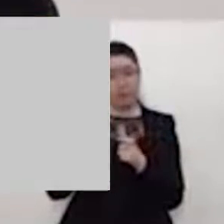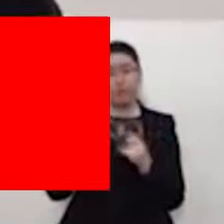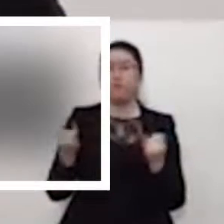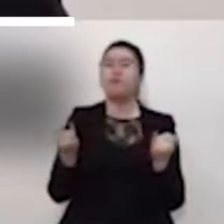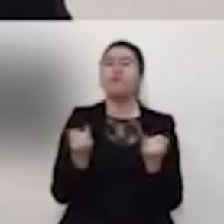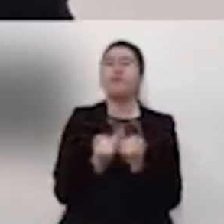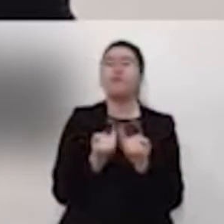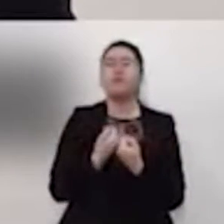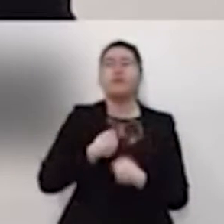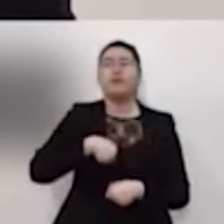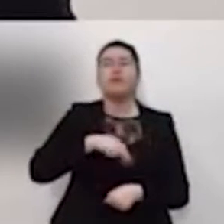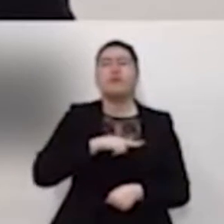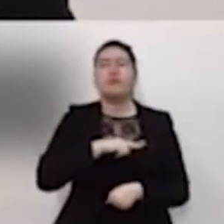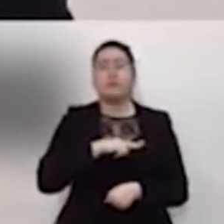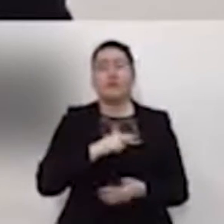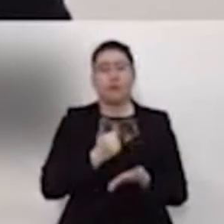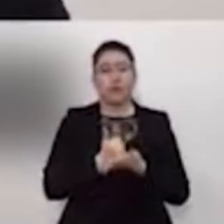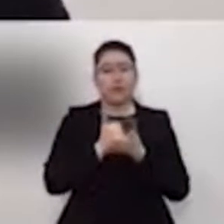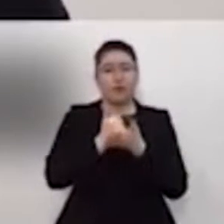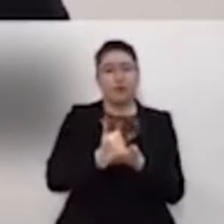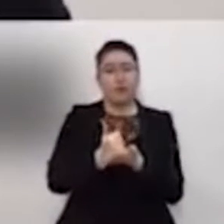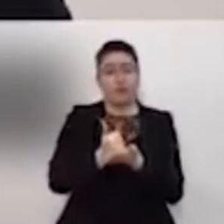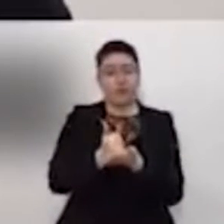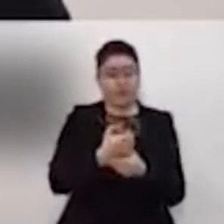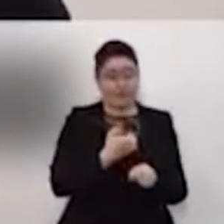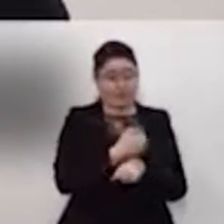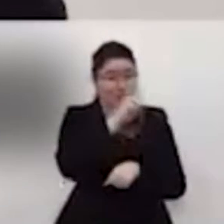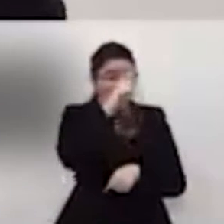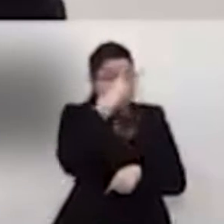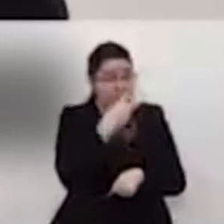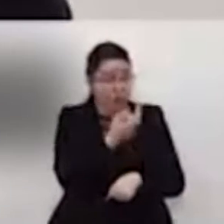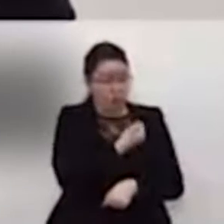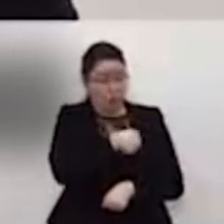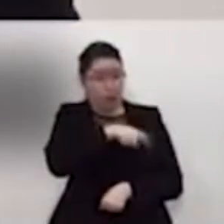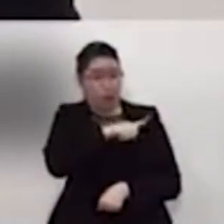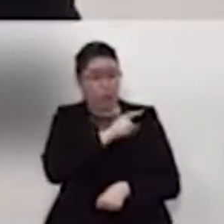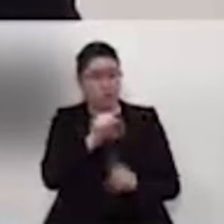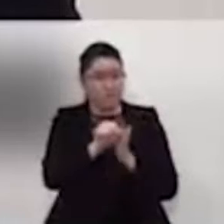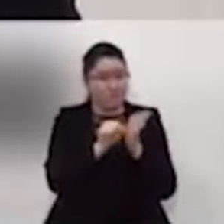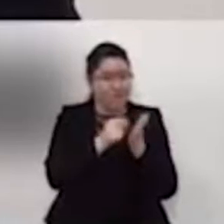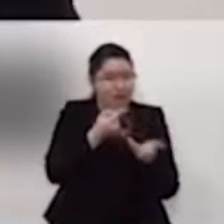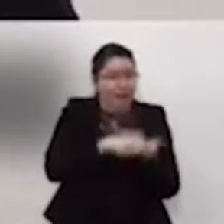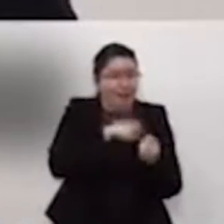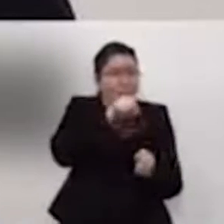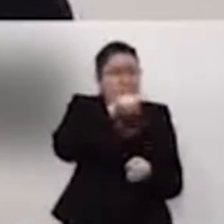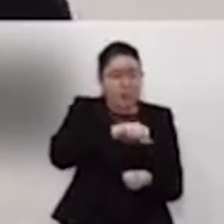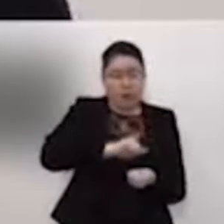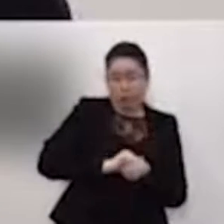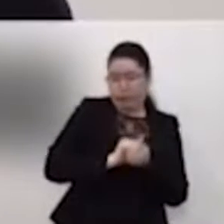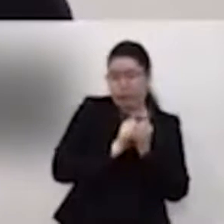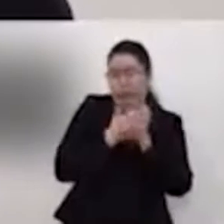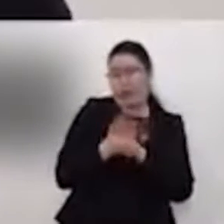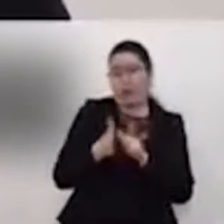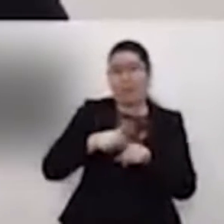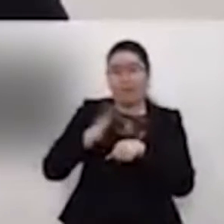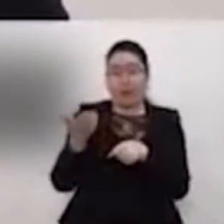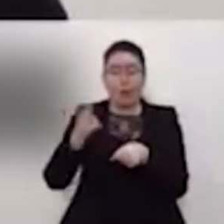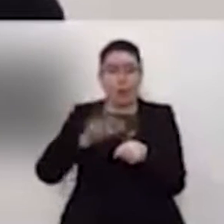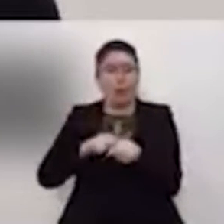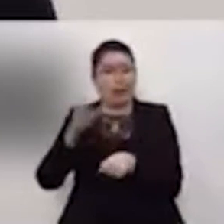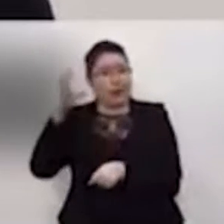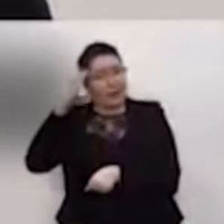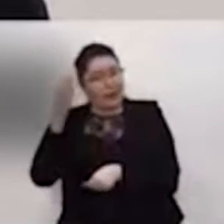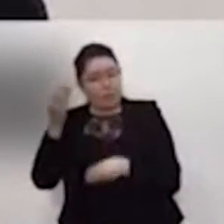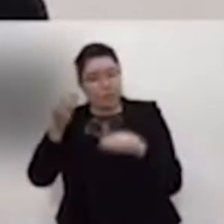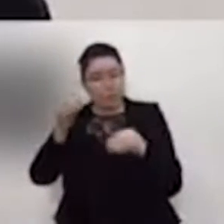Estamos fortaleciendo el sistema de salud del Estado de México, reconvirtiendo para tener más ocupación hospitalaria,